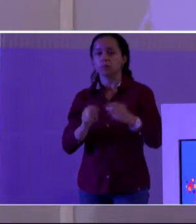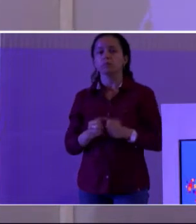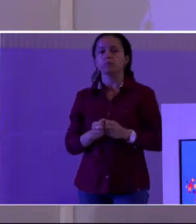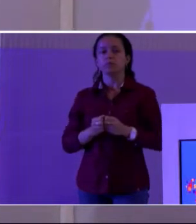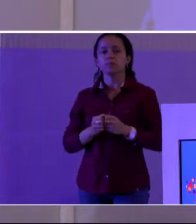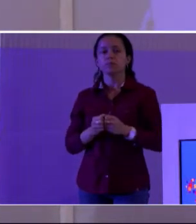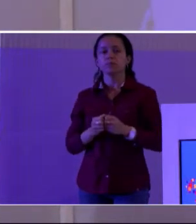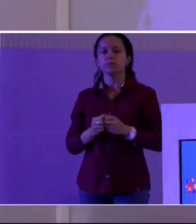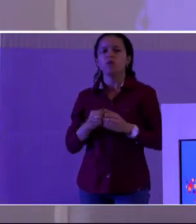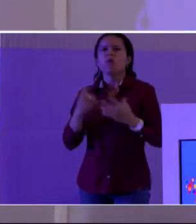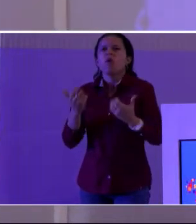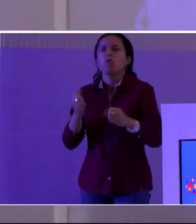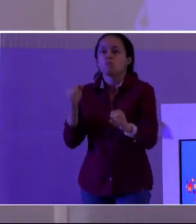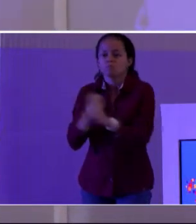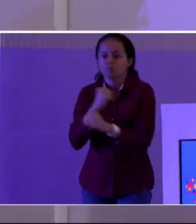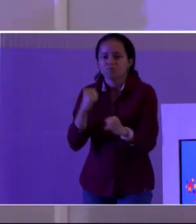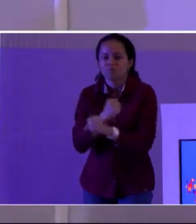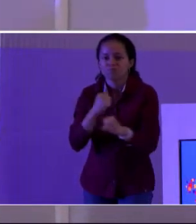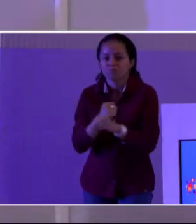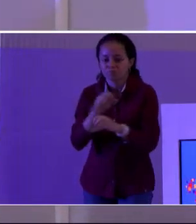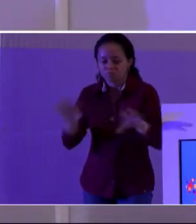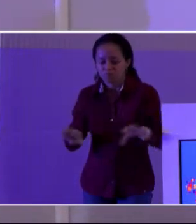no solo cómo trabajamos con